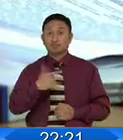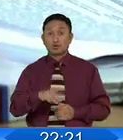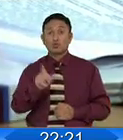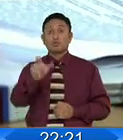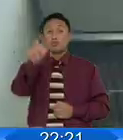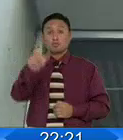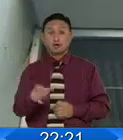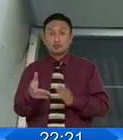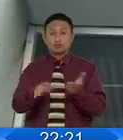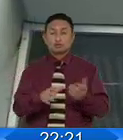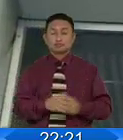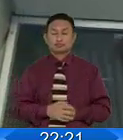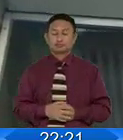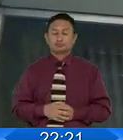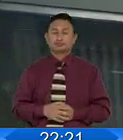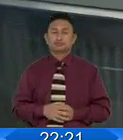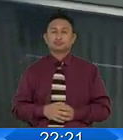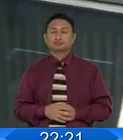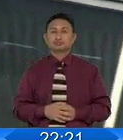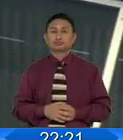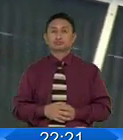humana informó héctor romero